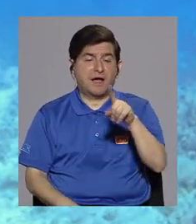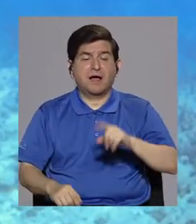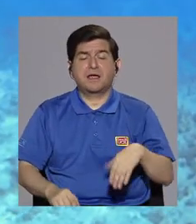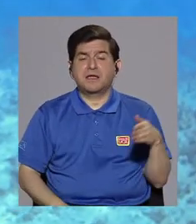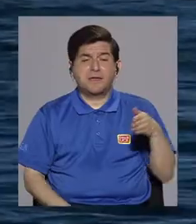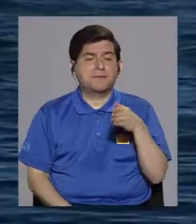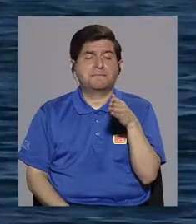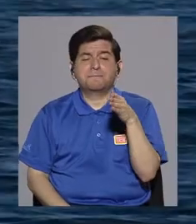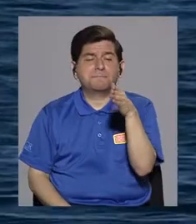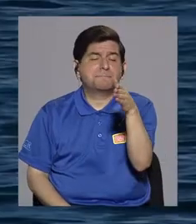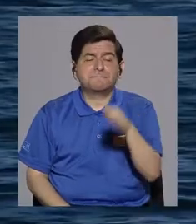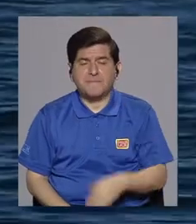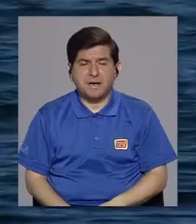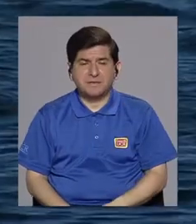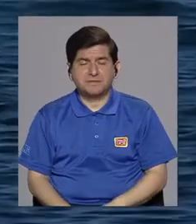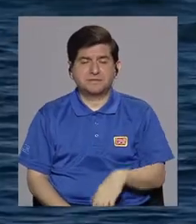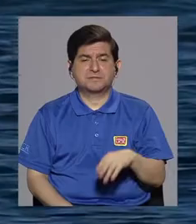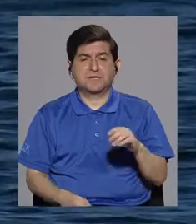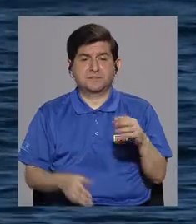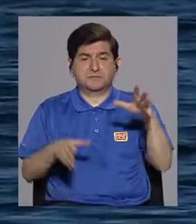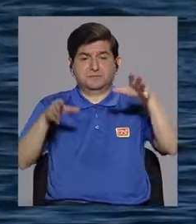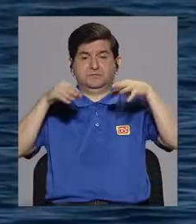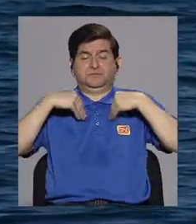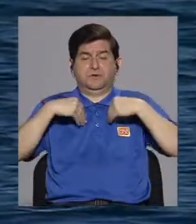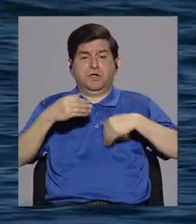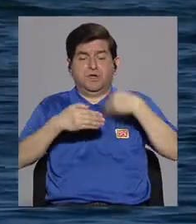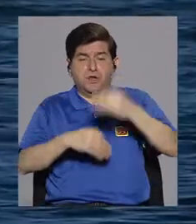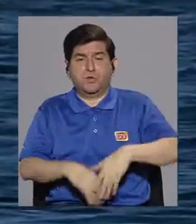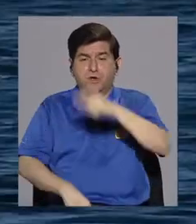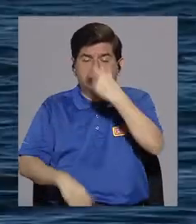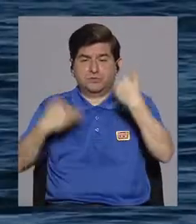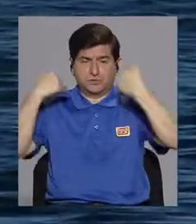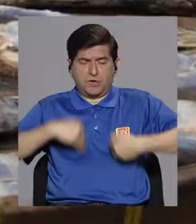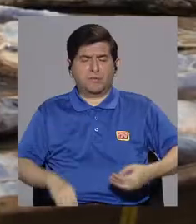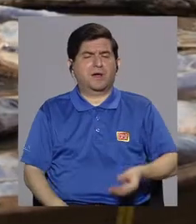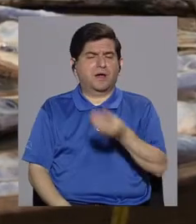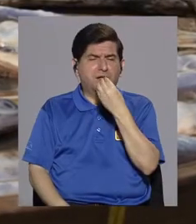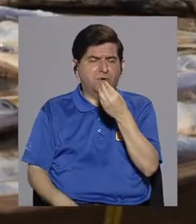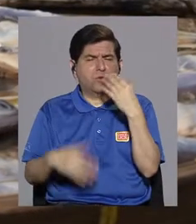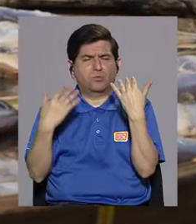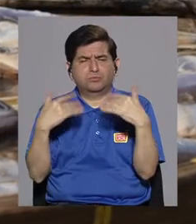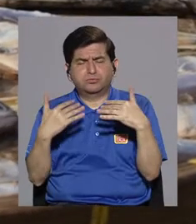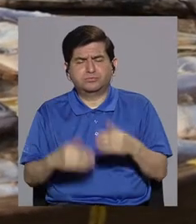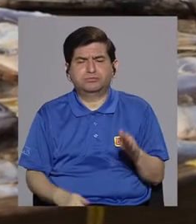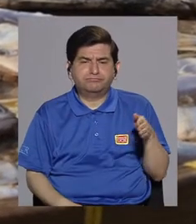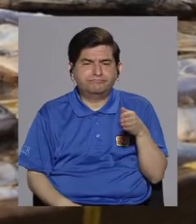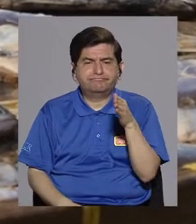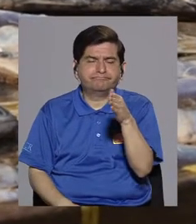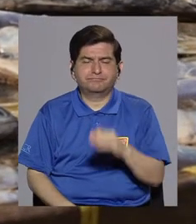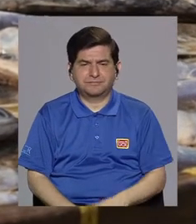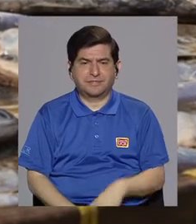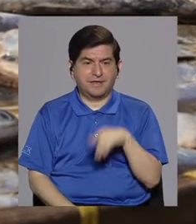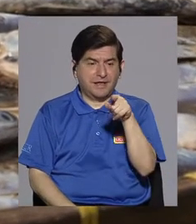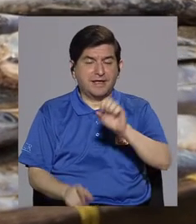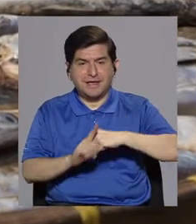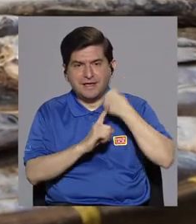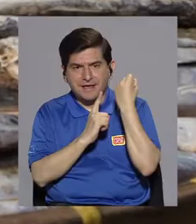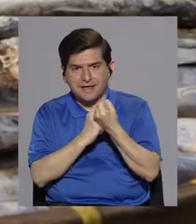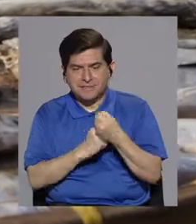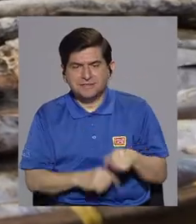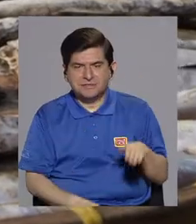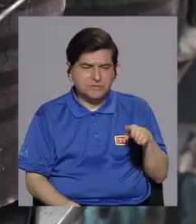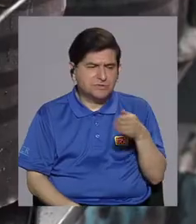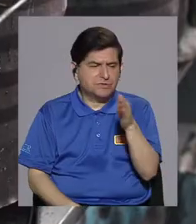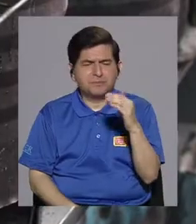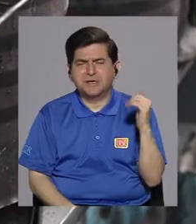alimentaban los peces, la vida marina en general, y luego el ser humano llevaba una dieta rica en pescados. Uh-huh. Entonces estos eran unos